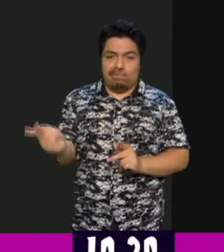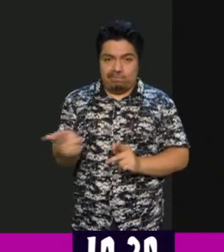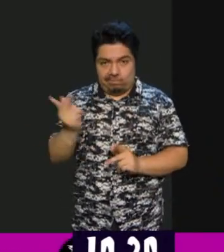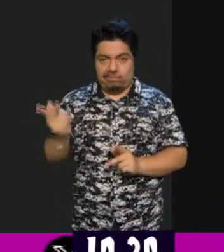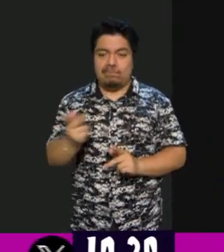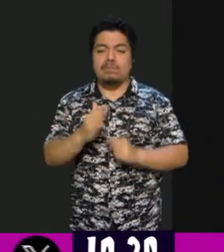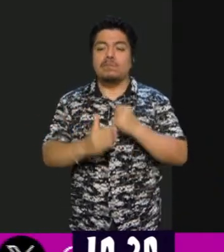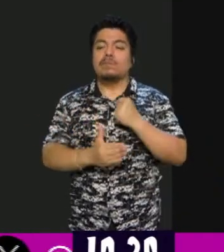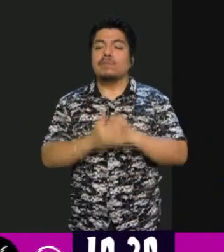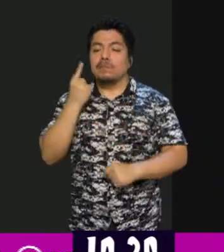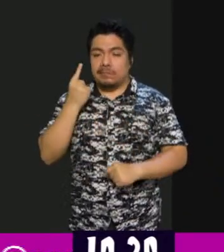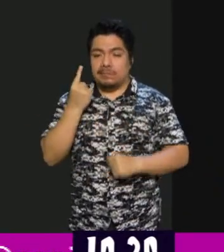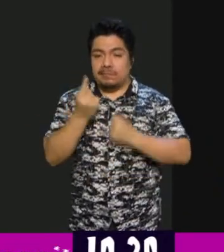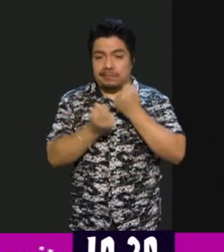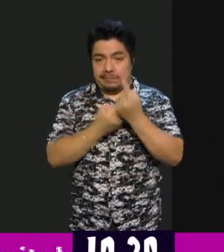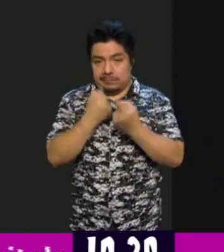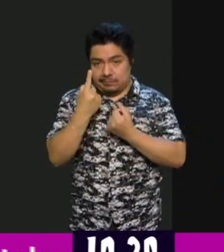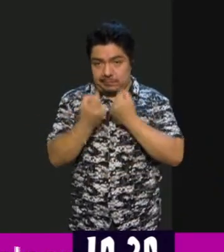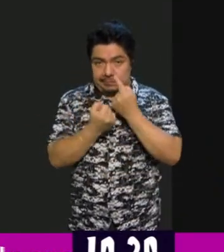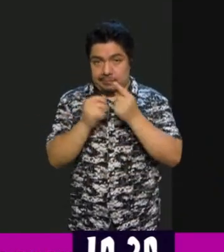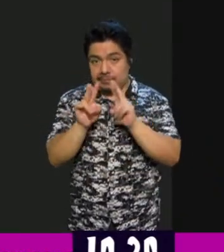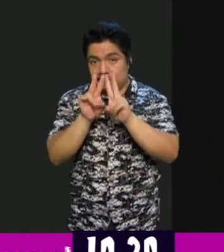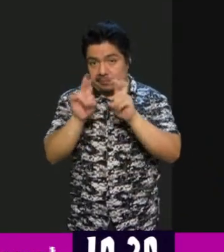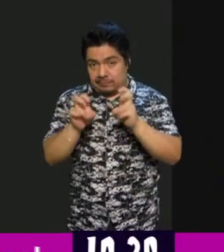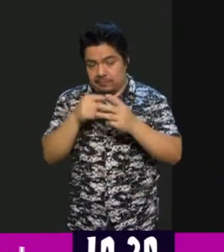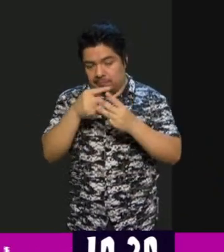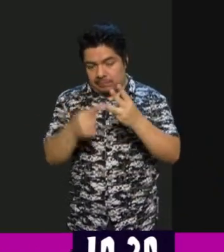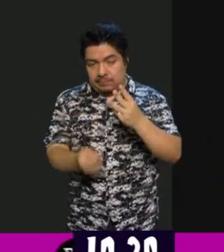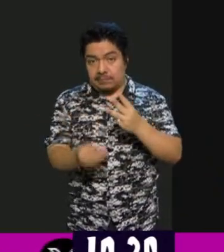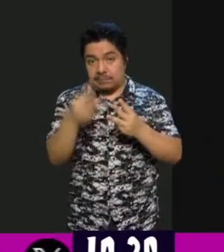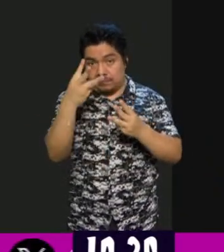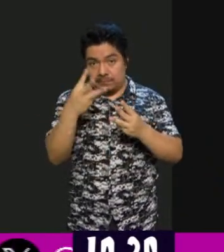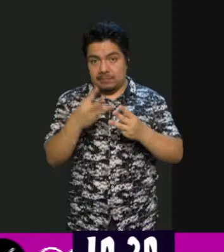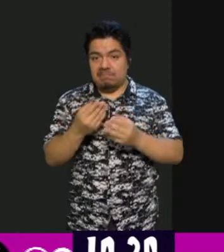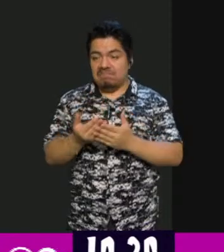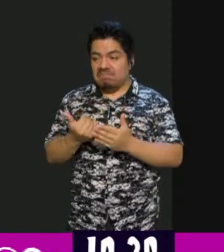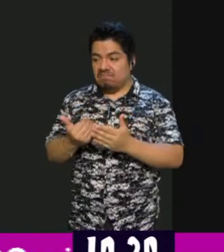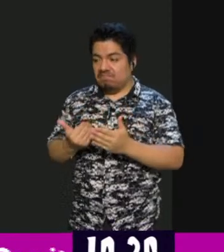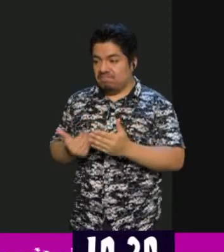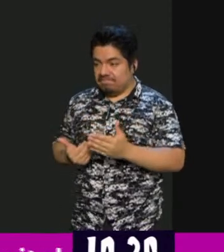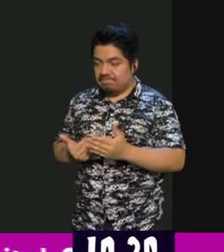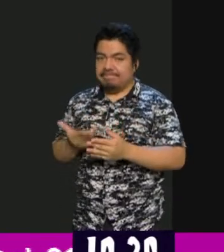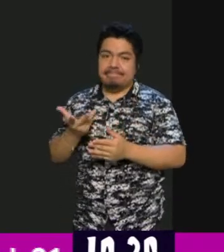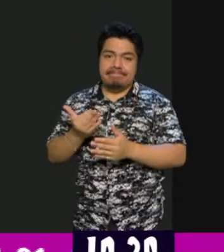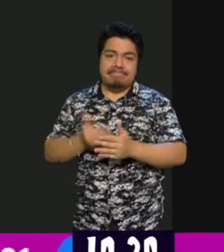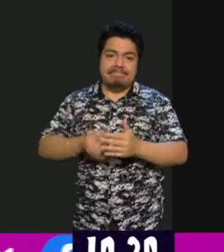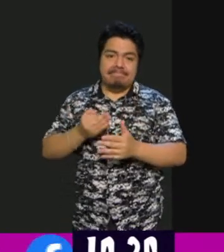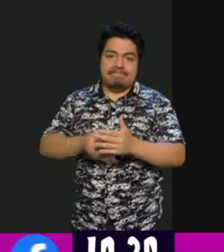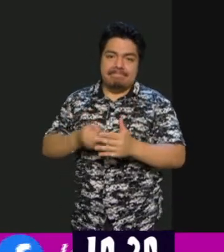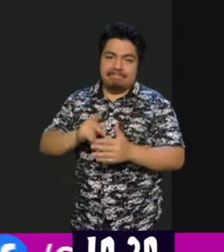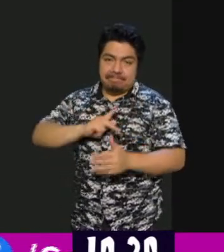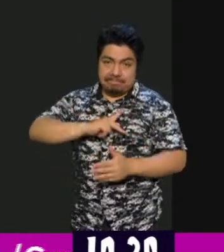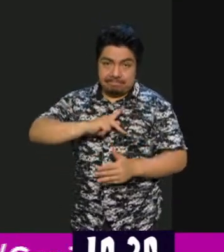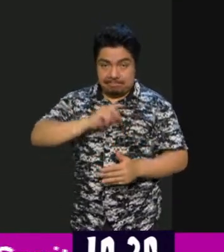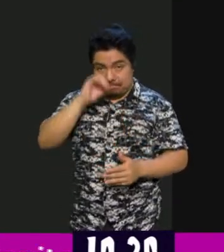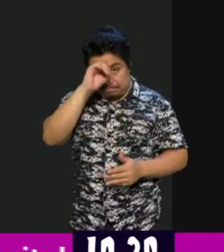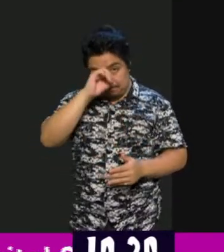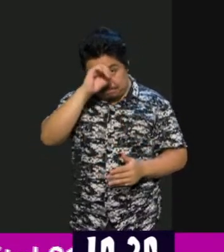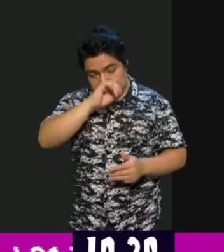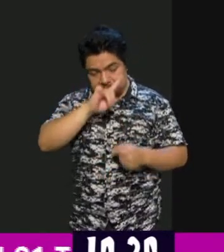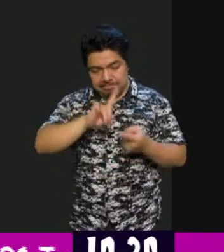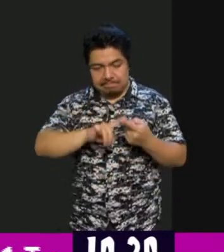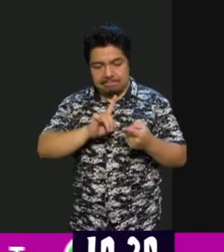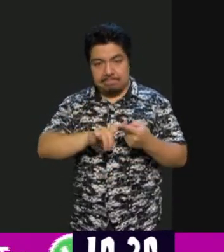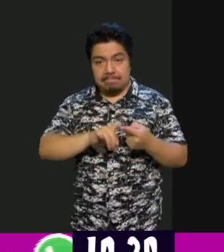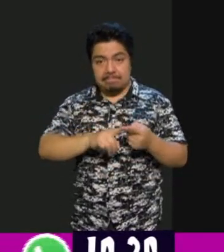dejó temas pendientes? 3 temas pendientes desde mi perspectiva sería